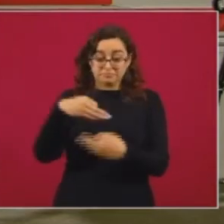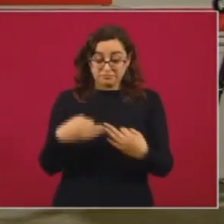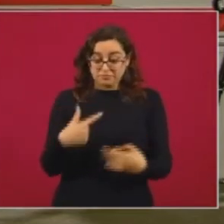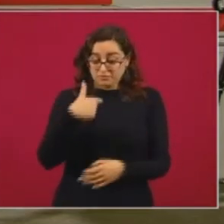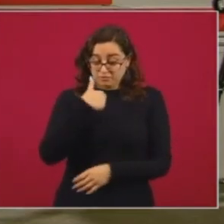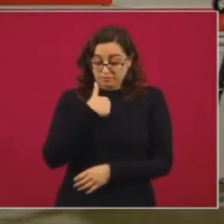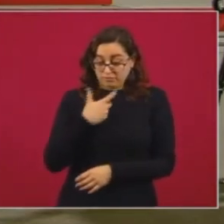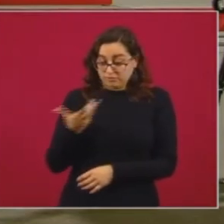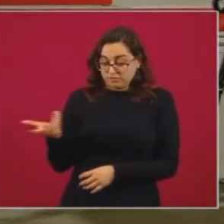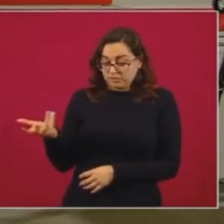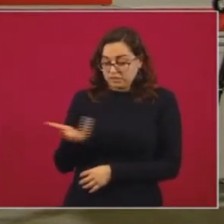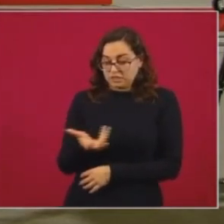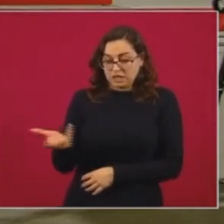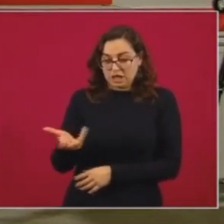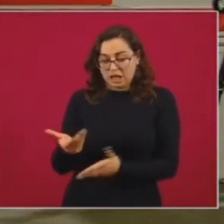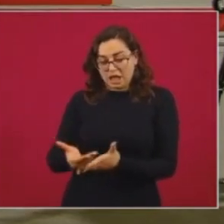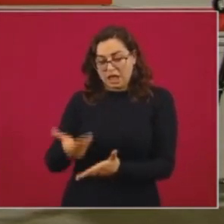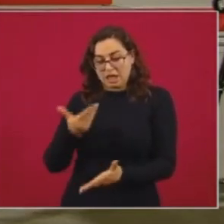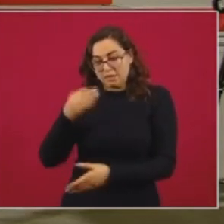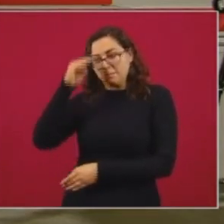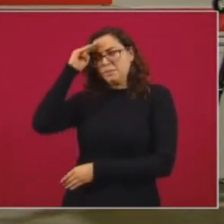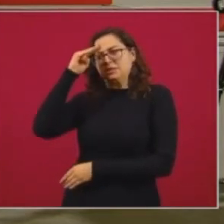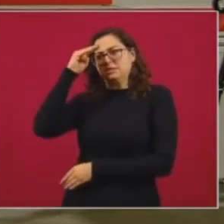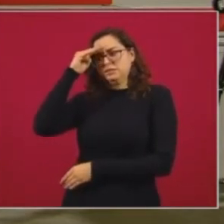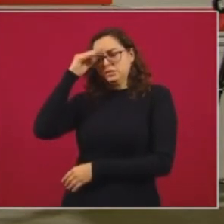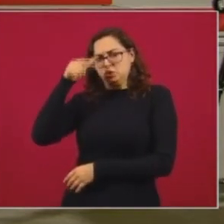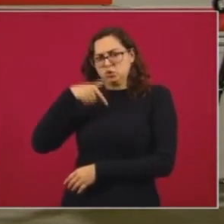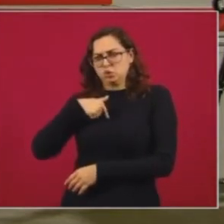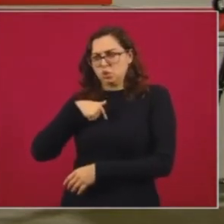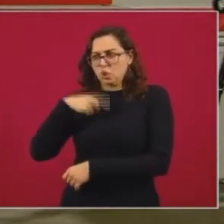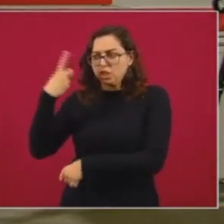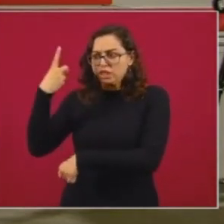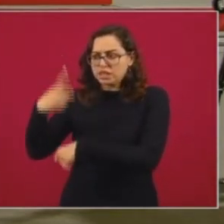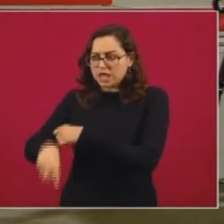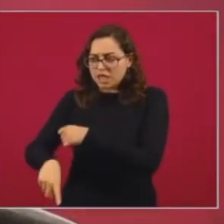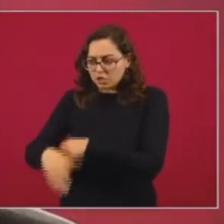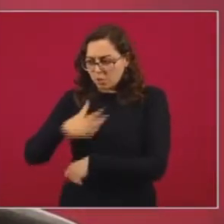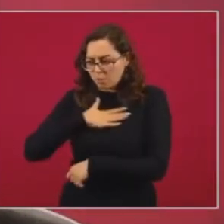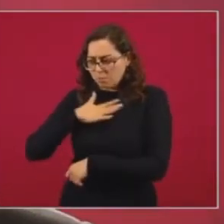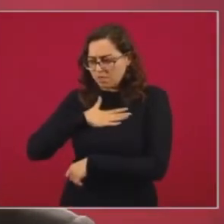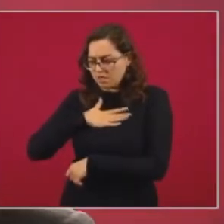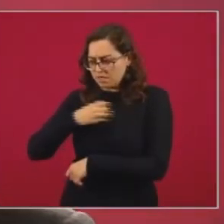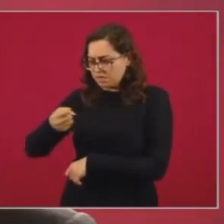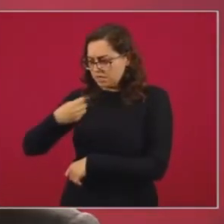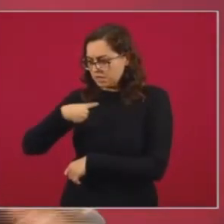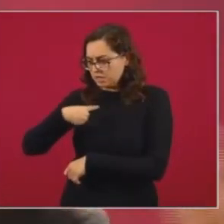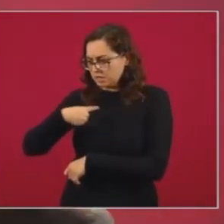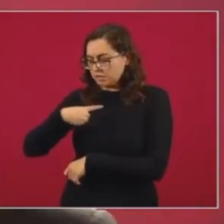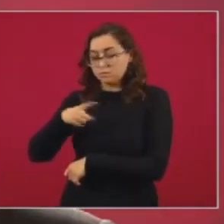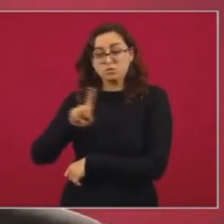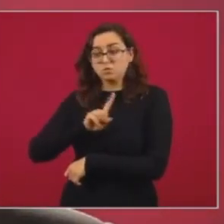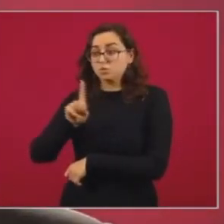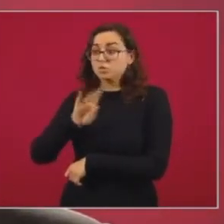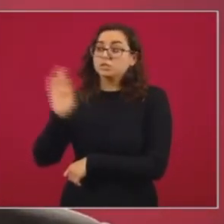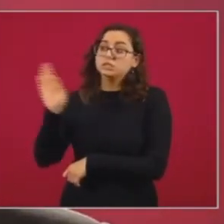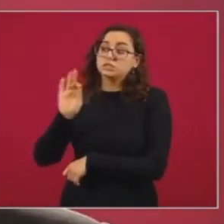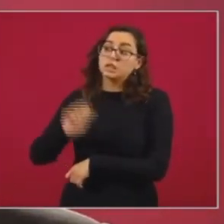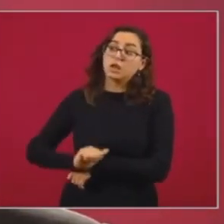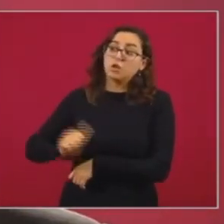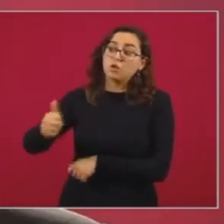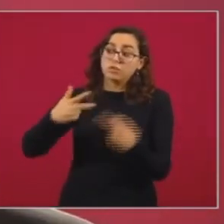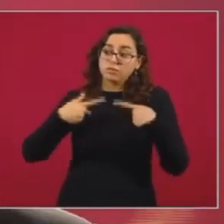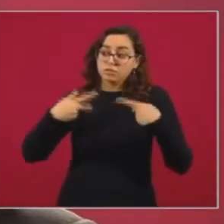hacemos tenemos que tener conciencia de que no va a afectar solamente nuestras vidas, va a afectar la vida de otras